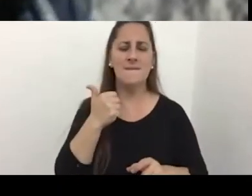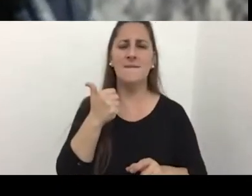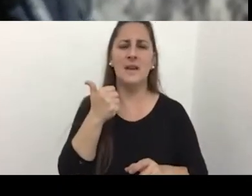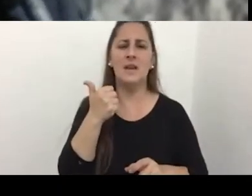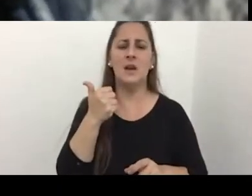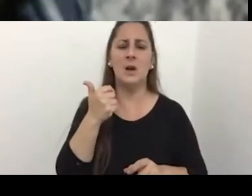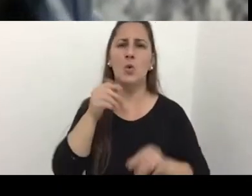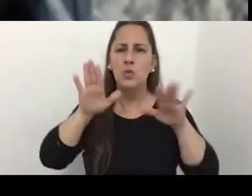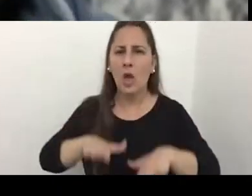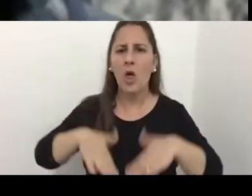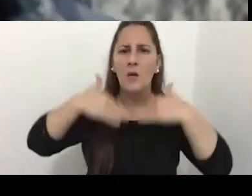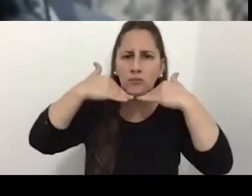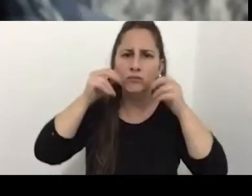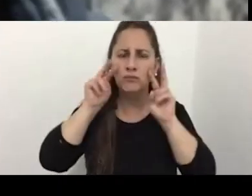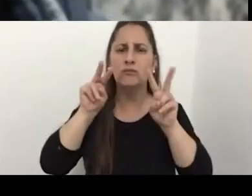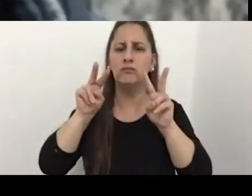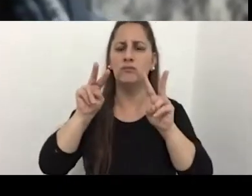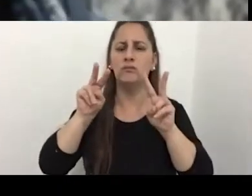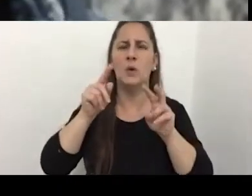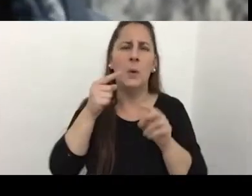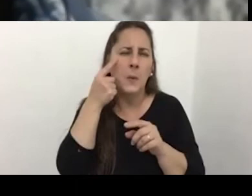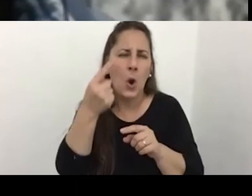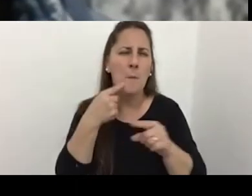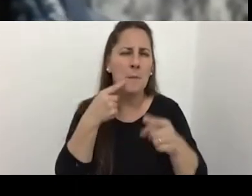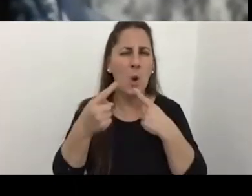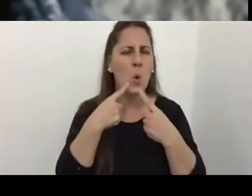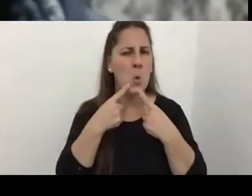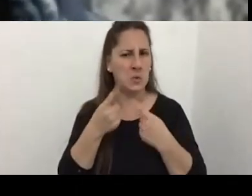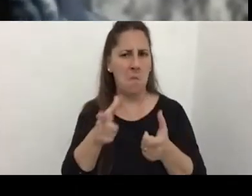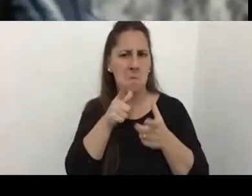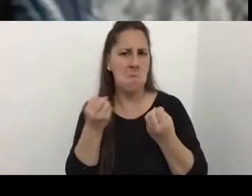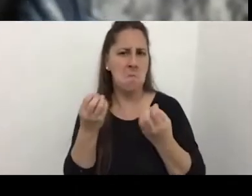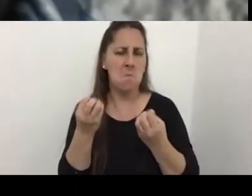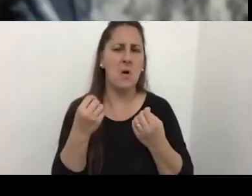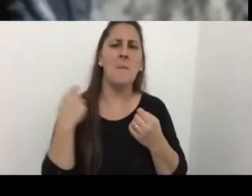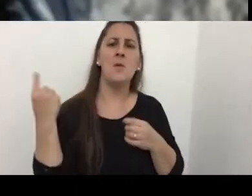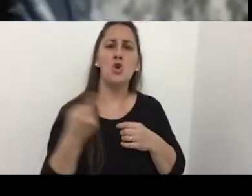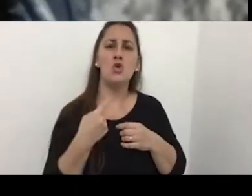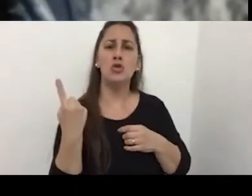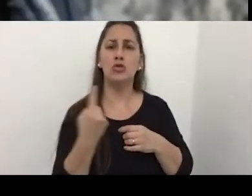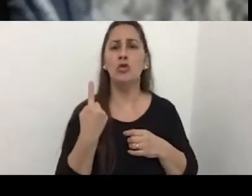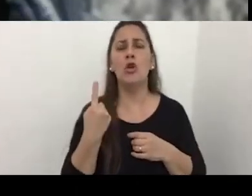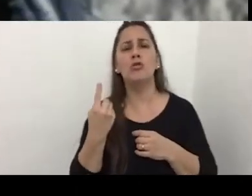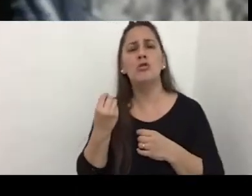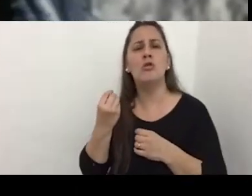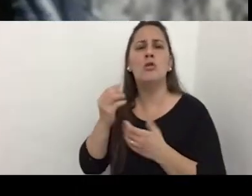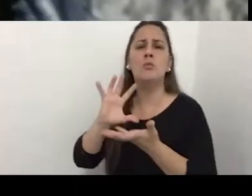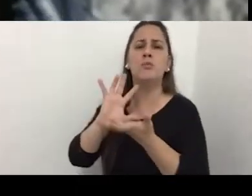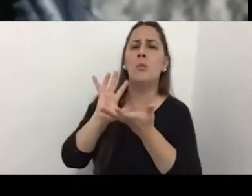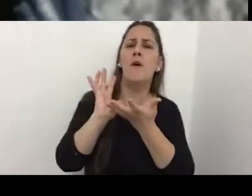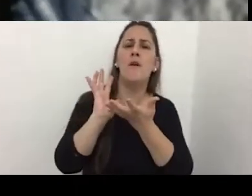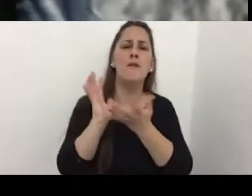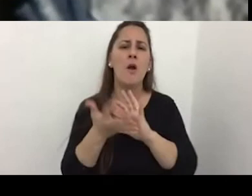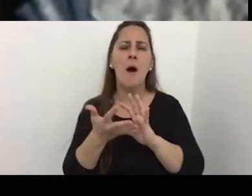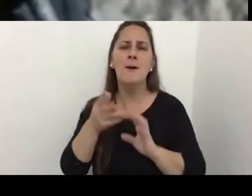queda enganchada, veo las preguntas, todo, pero nosotros somos un gremio. O sea, nosotros tenemos